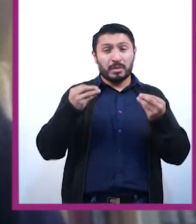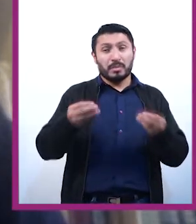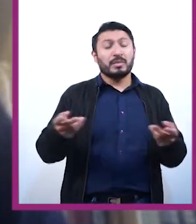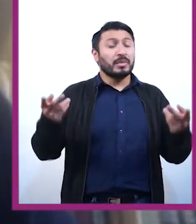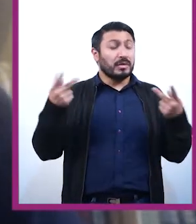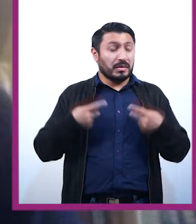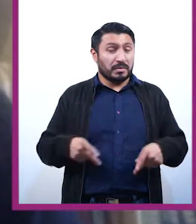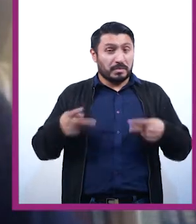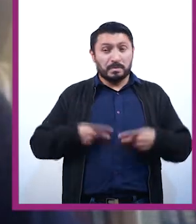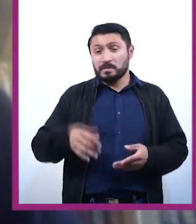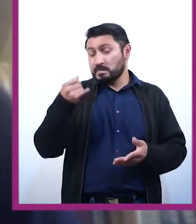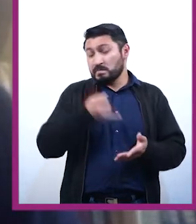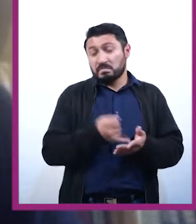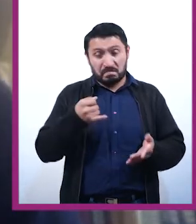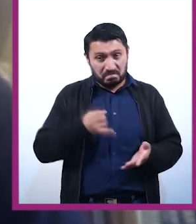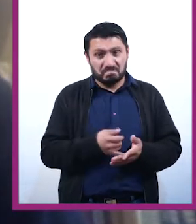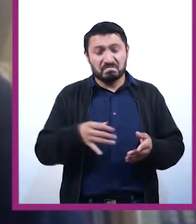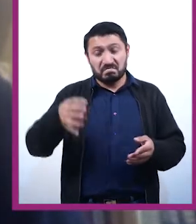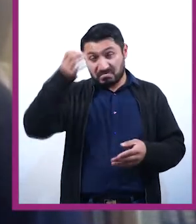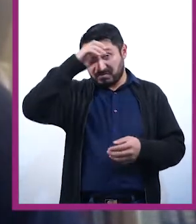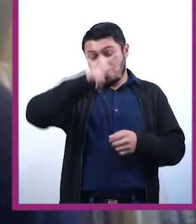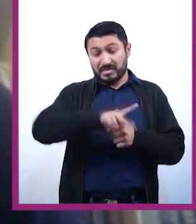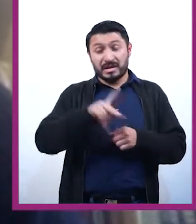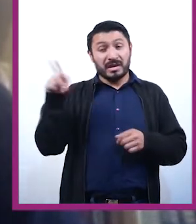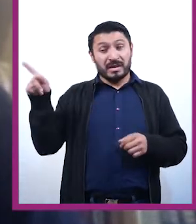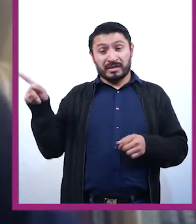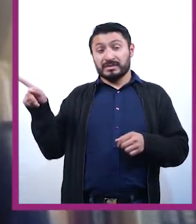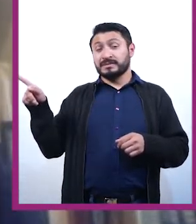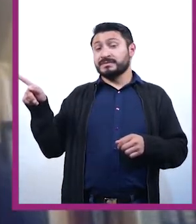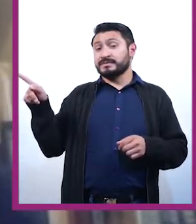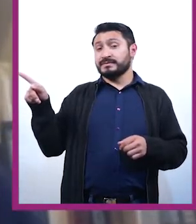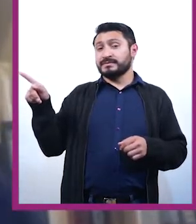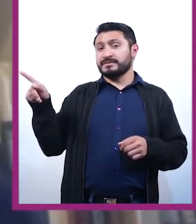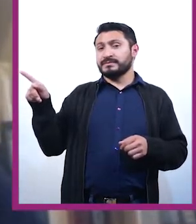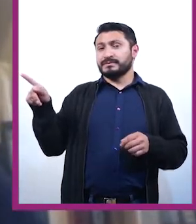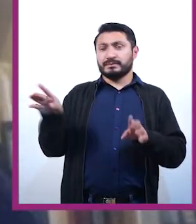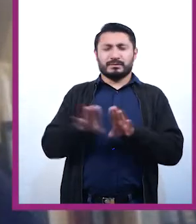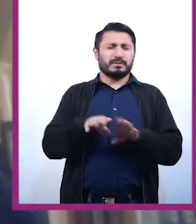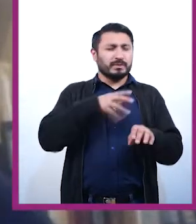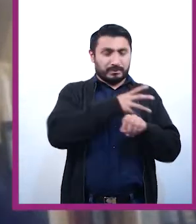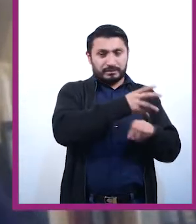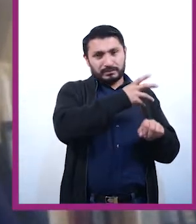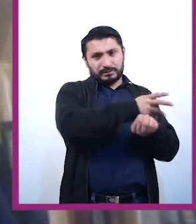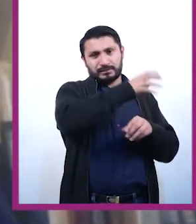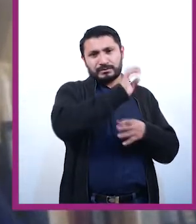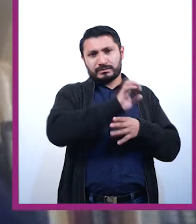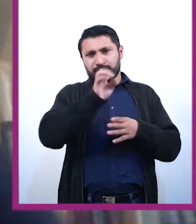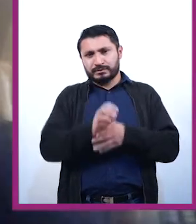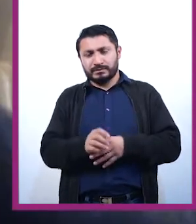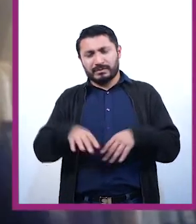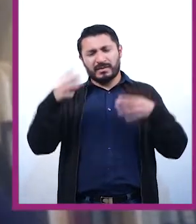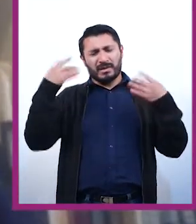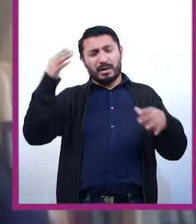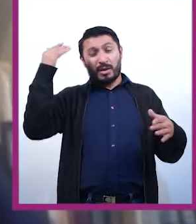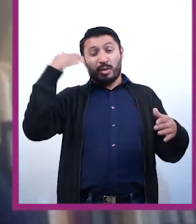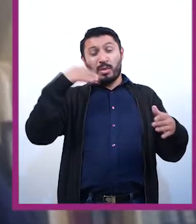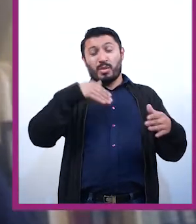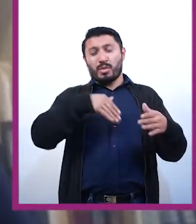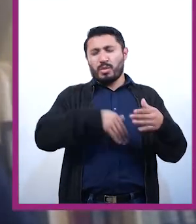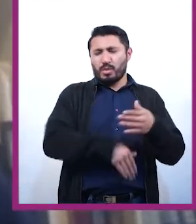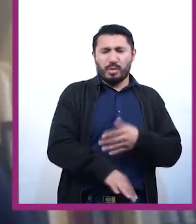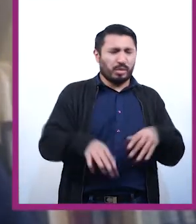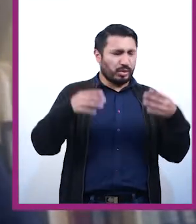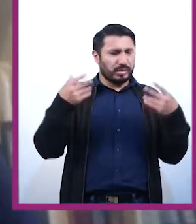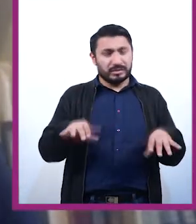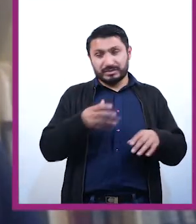muchos capitales europeos se habían ido a Estados Unidos. Entonces, la caída tan fuerte de